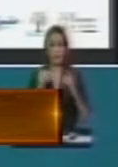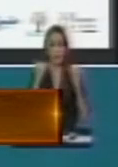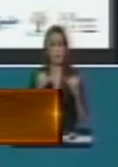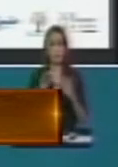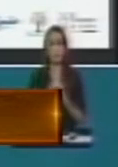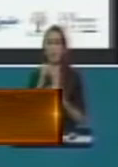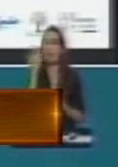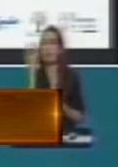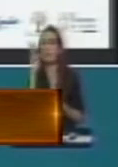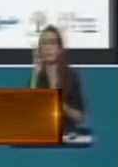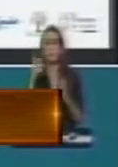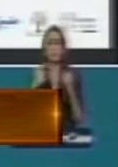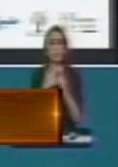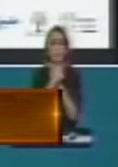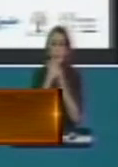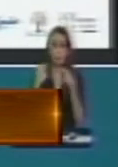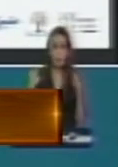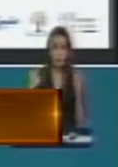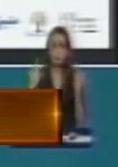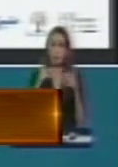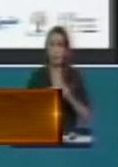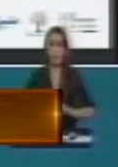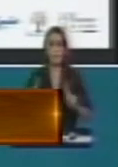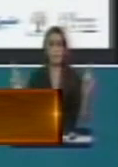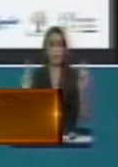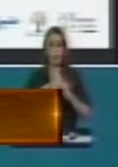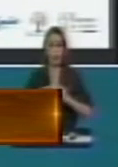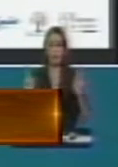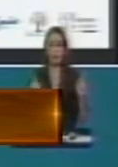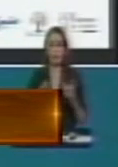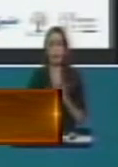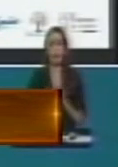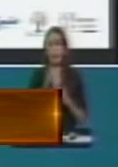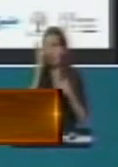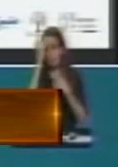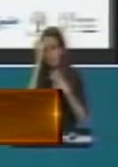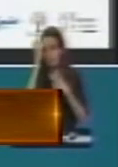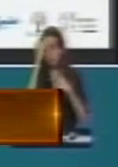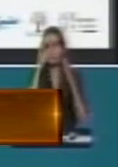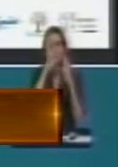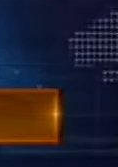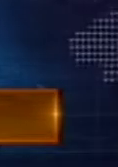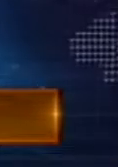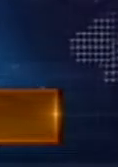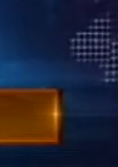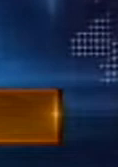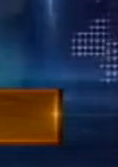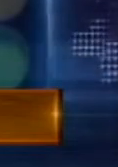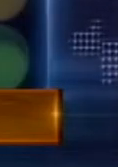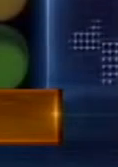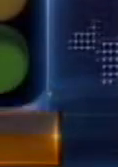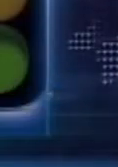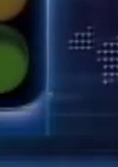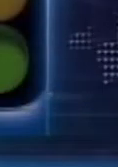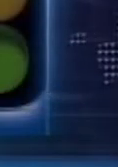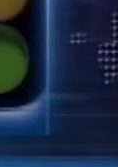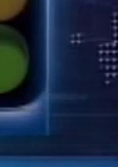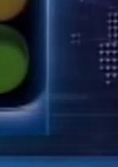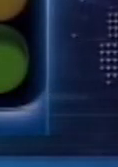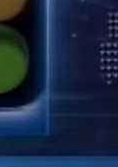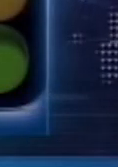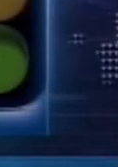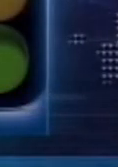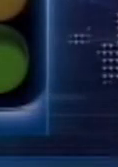16 de marzo han disminuido los contagios y cada vez existe un mejor control de los casos las nuevas reglas son las siguientes